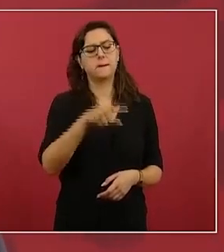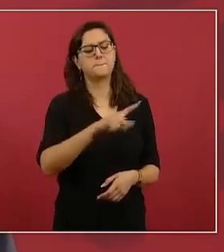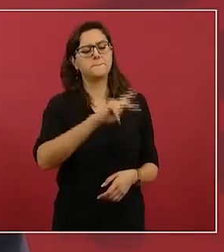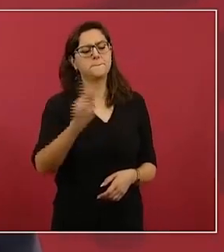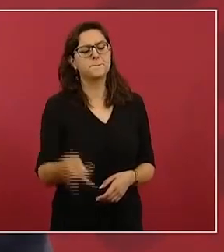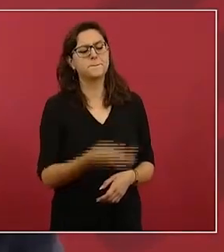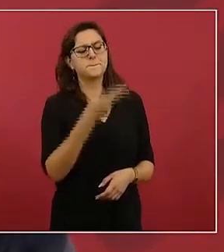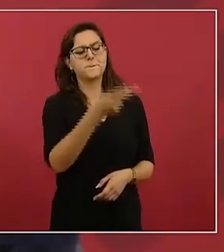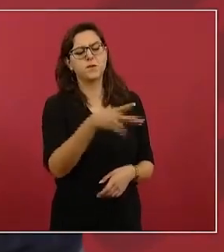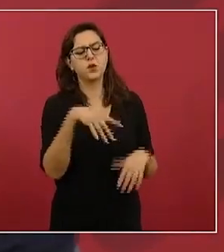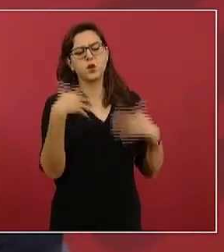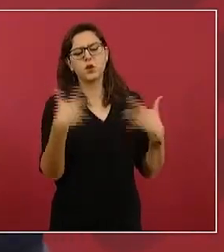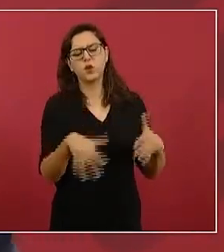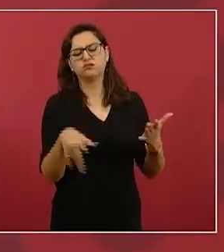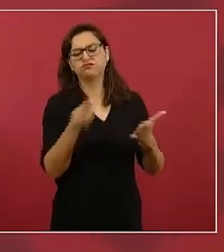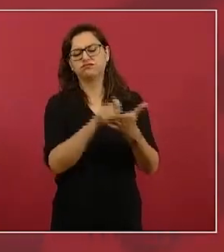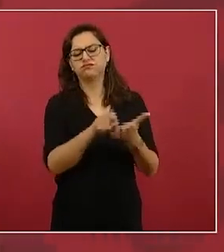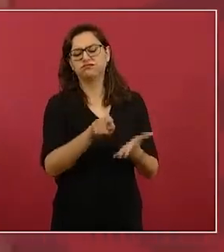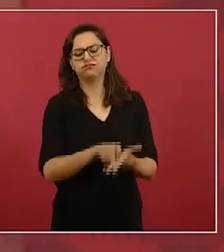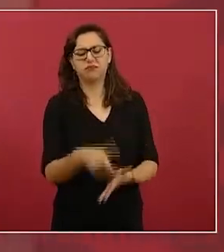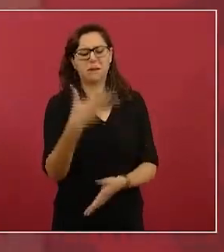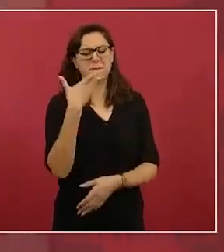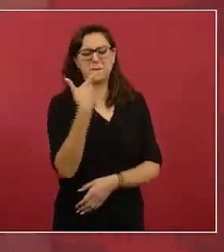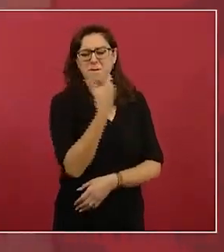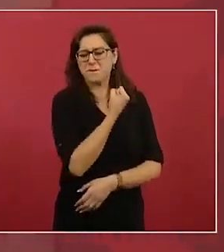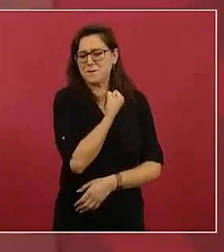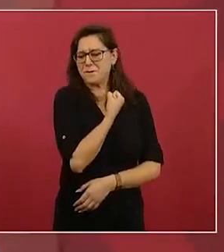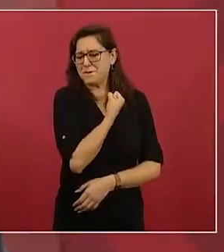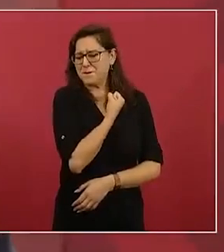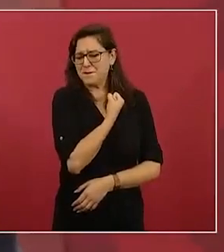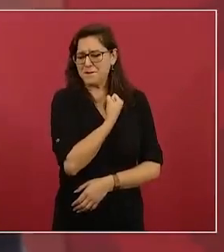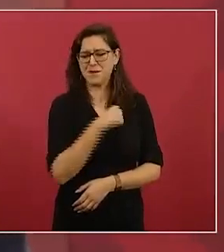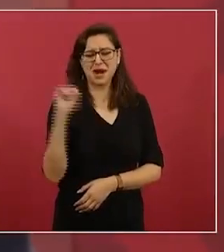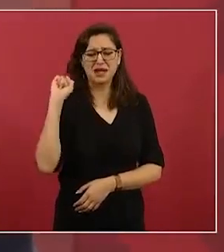¿qué ha escrito los mejores ensayos,